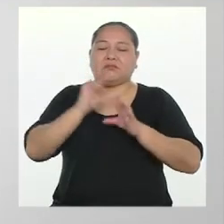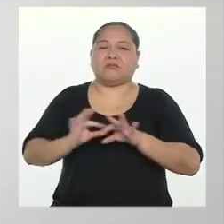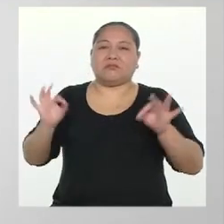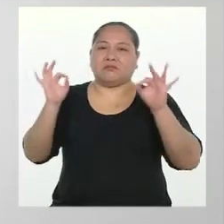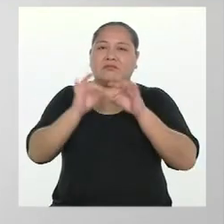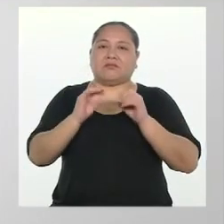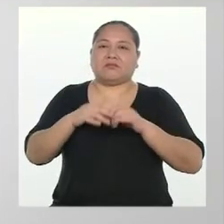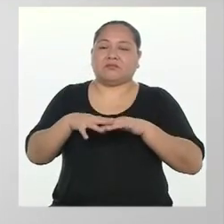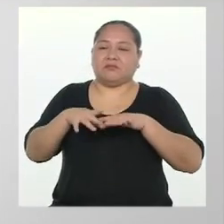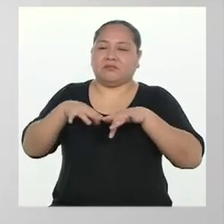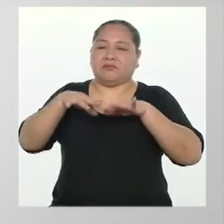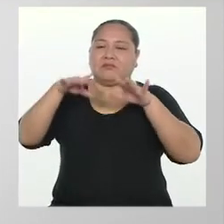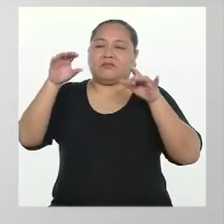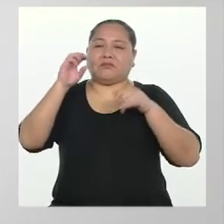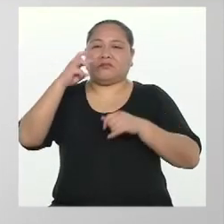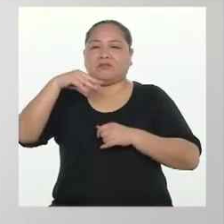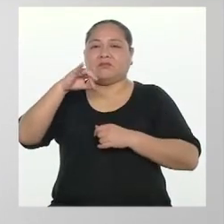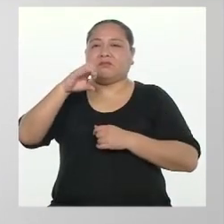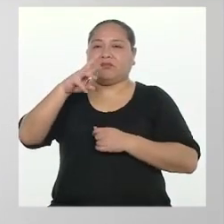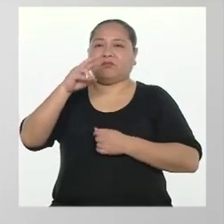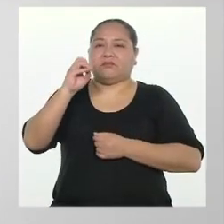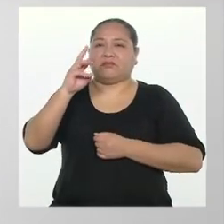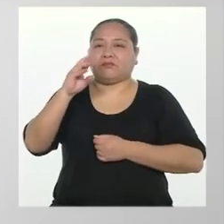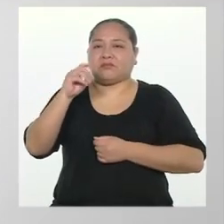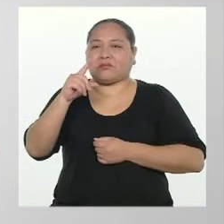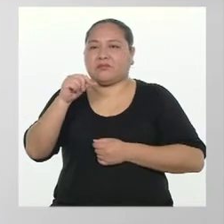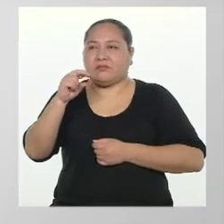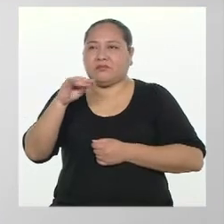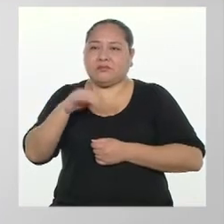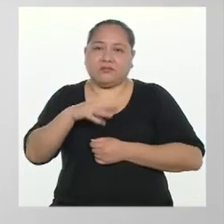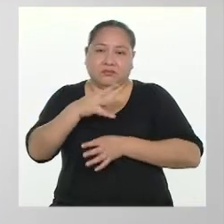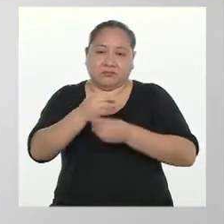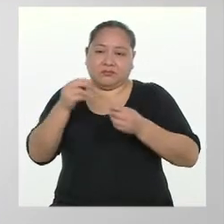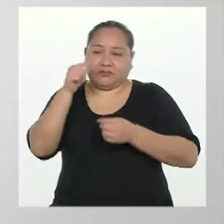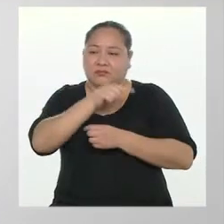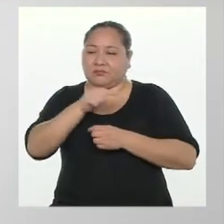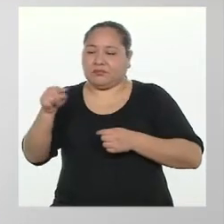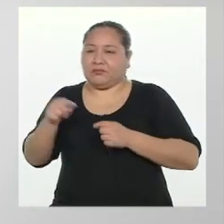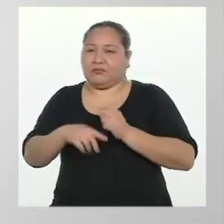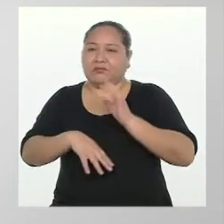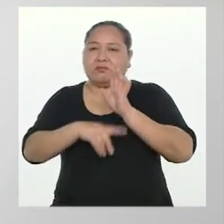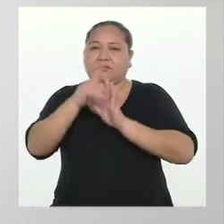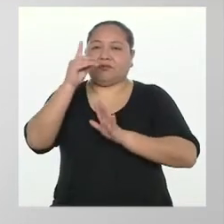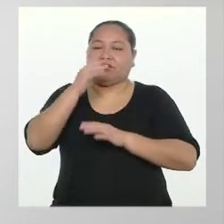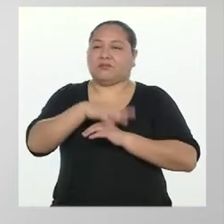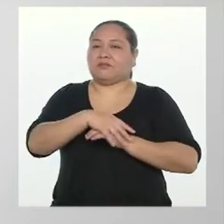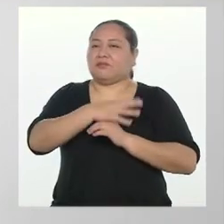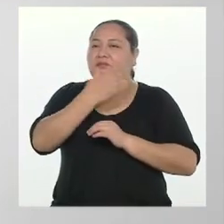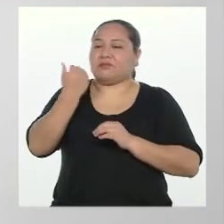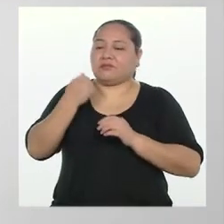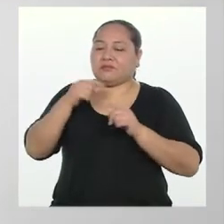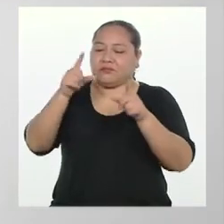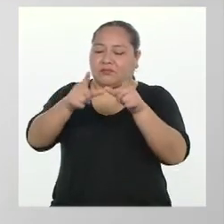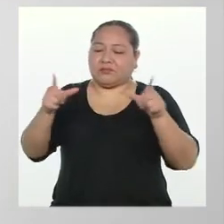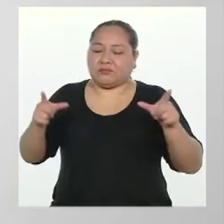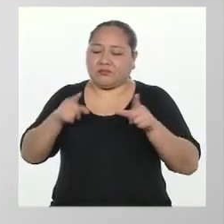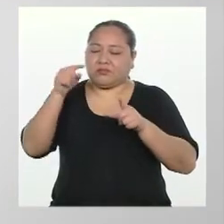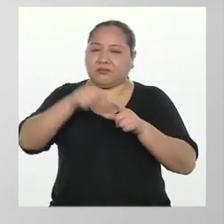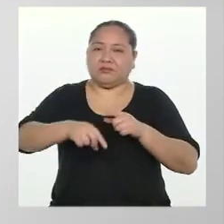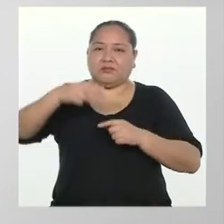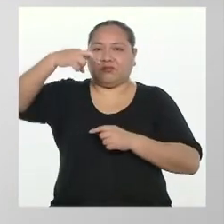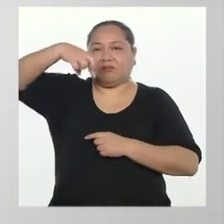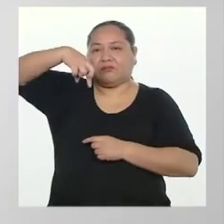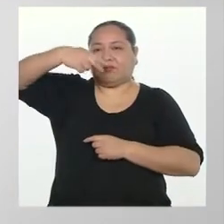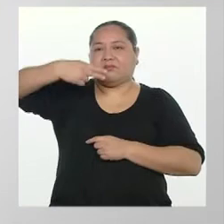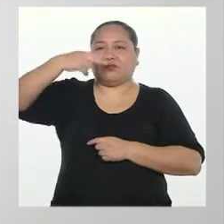el crecimiento de los microorganismos. La mayoría de ellos se desarrollan mejor en medios con un pH